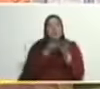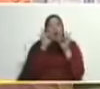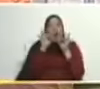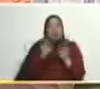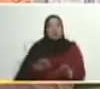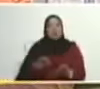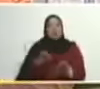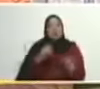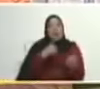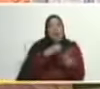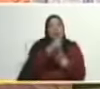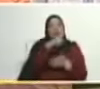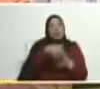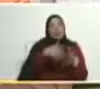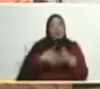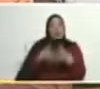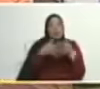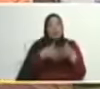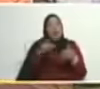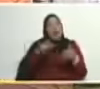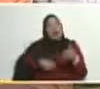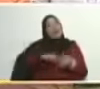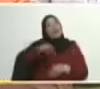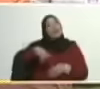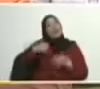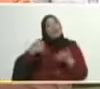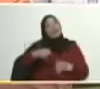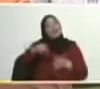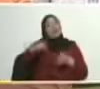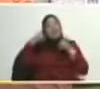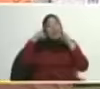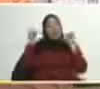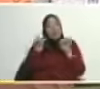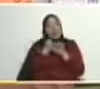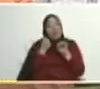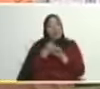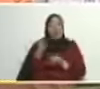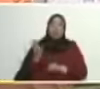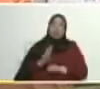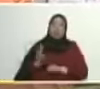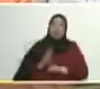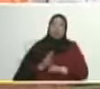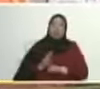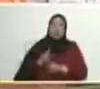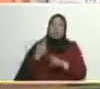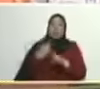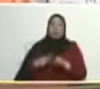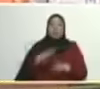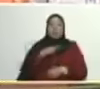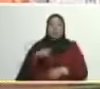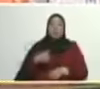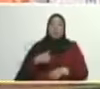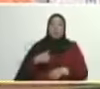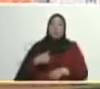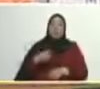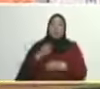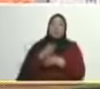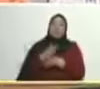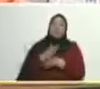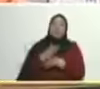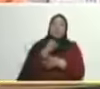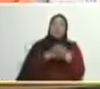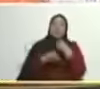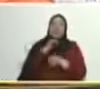a Miami. Entonces, esto es algo que tenemos que resolver dentro de la región, la interconexión aérea. Por supuesto, tenemos otros problemas como el problema de la